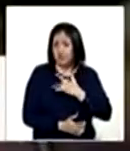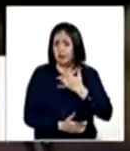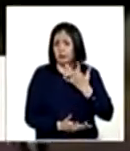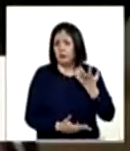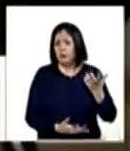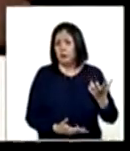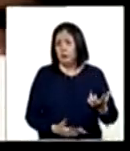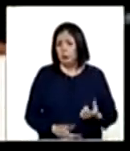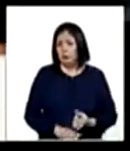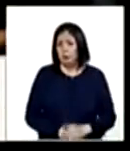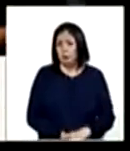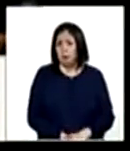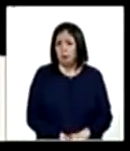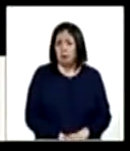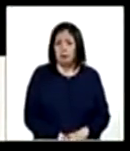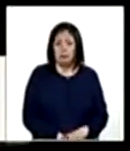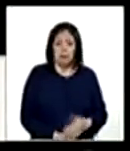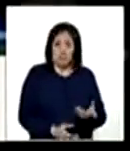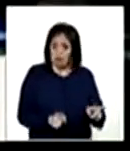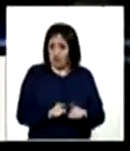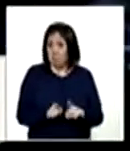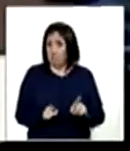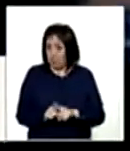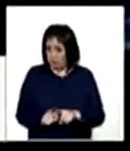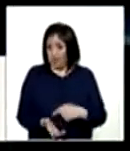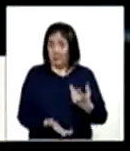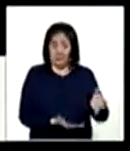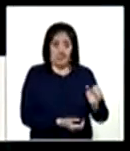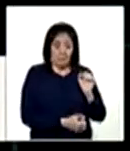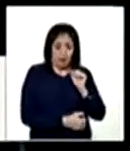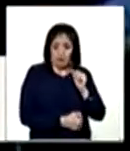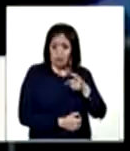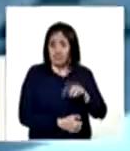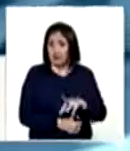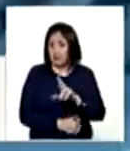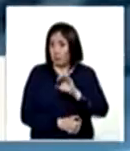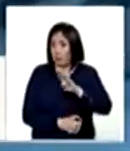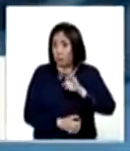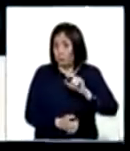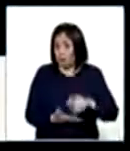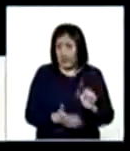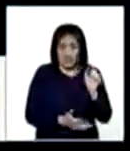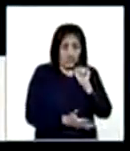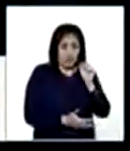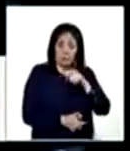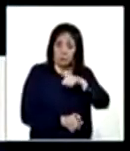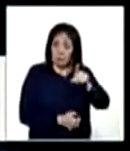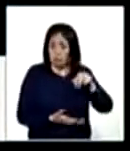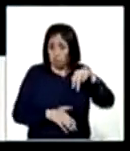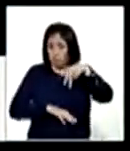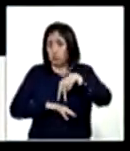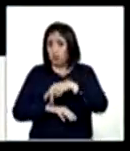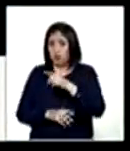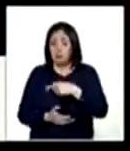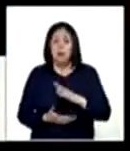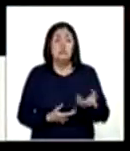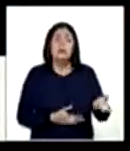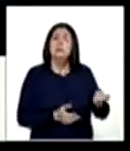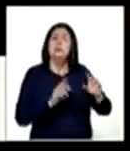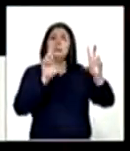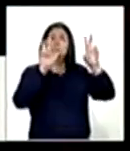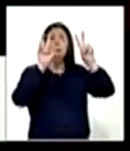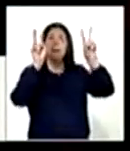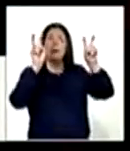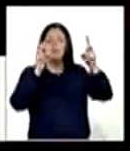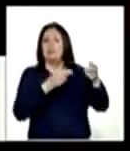muerto. Hasta el poeta de la salsa Rubén Blades dudó en cantar en uno de sus conciertos Todos Vuelven,